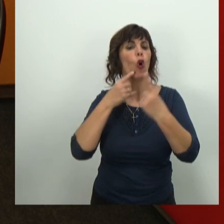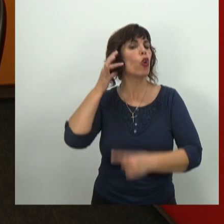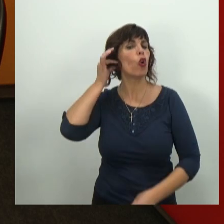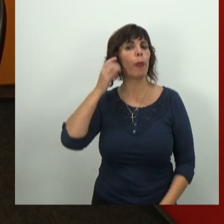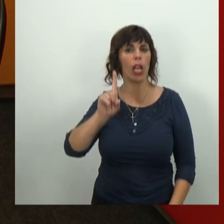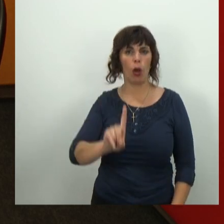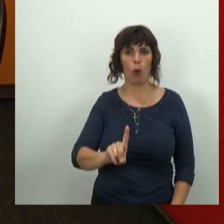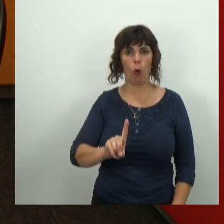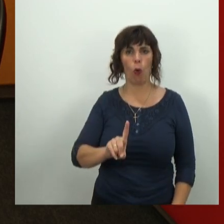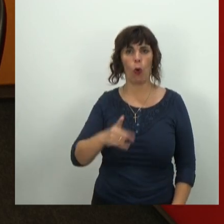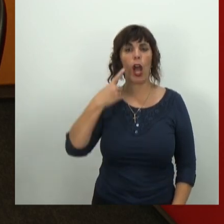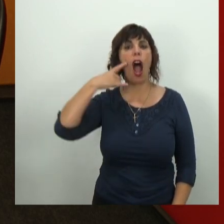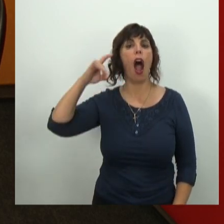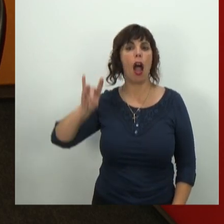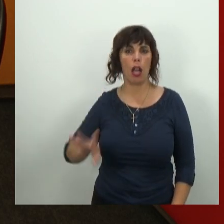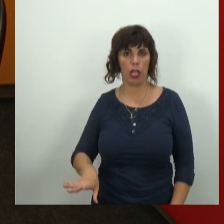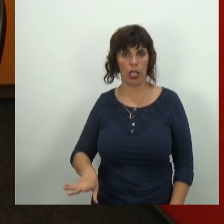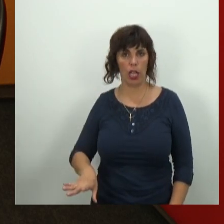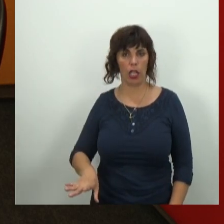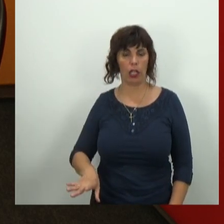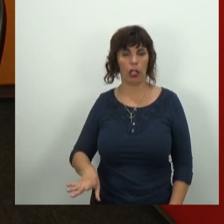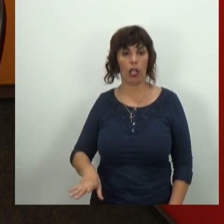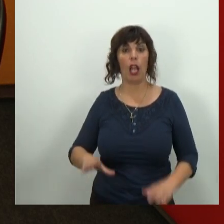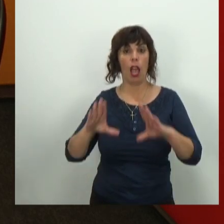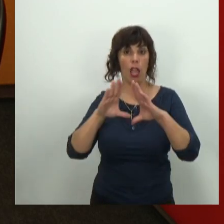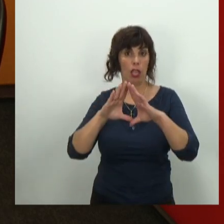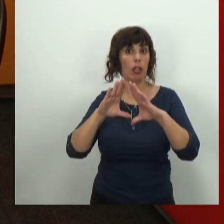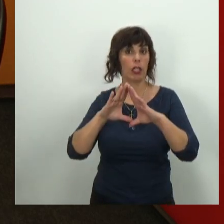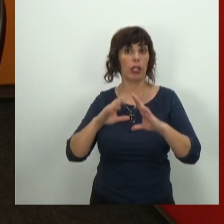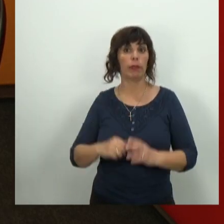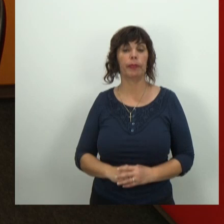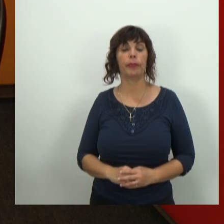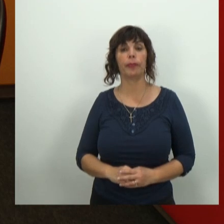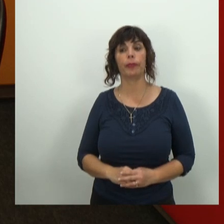Y la novia de Jesucristo es la iglesia.